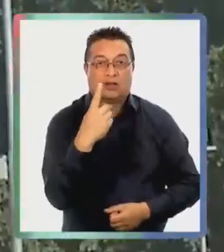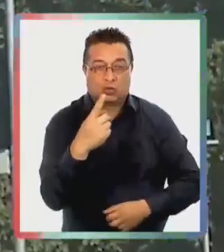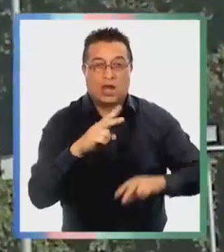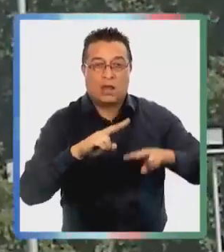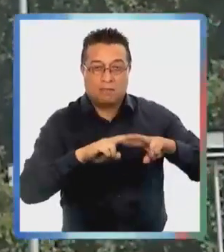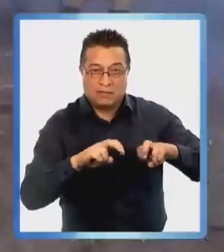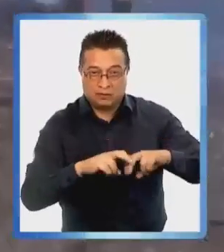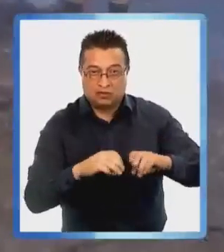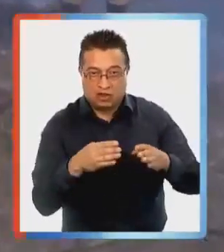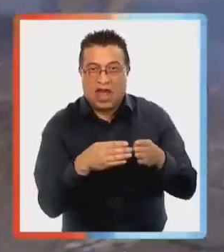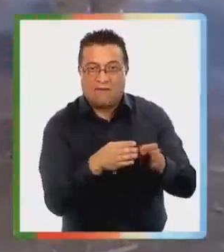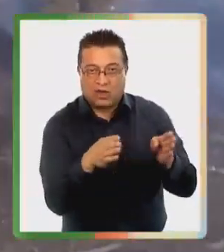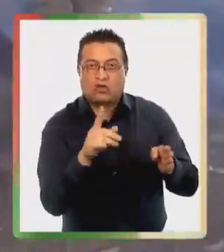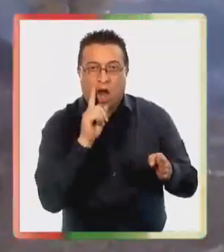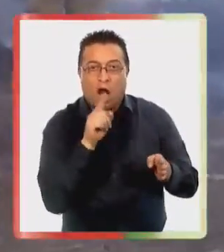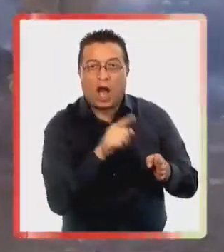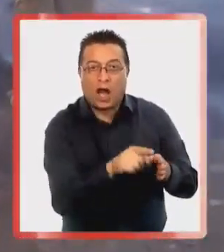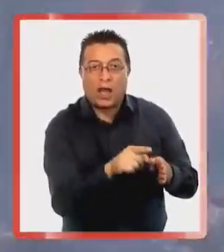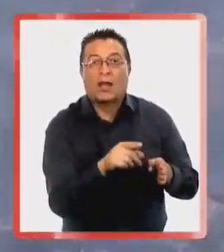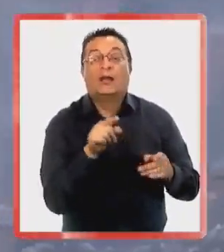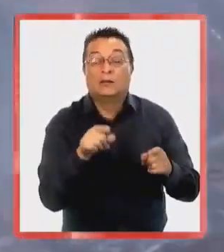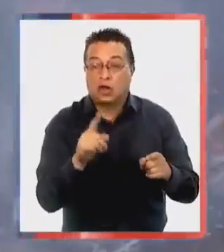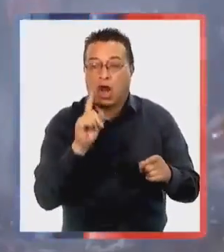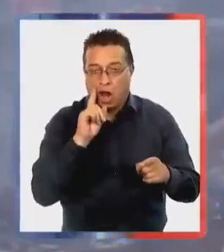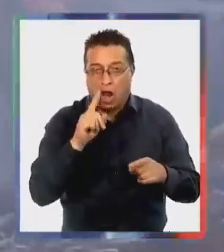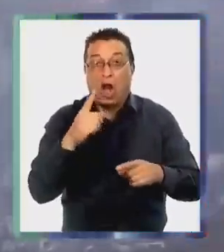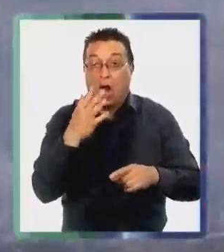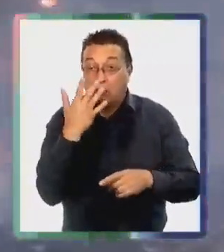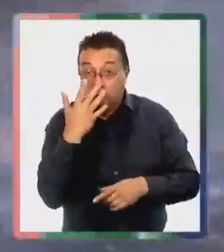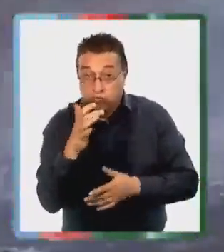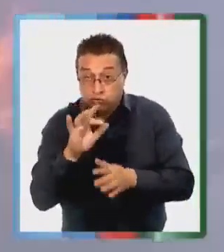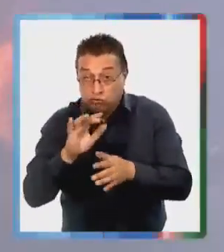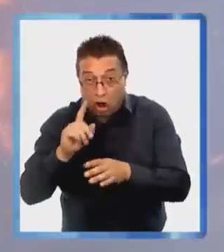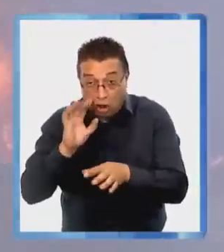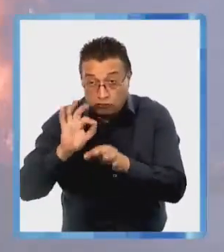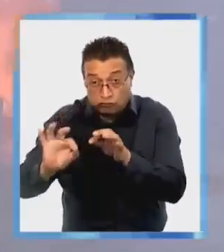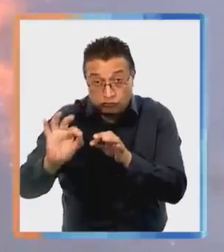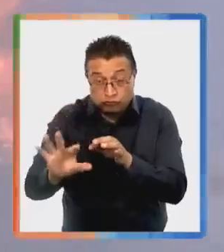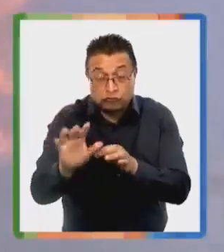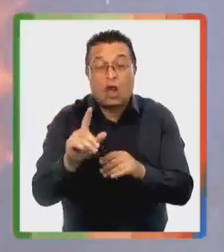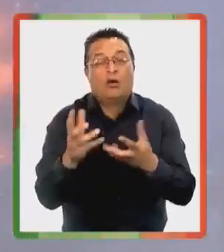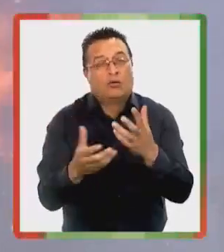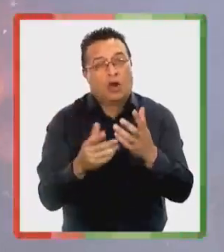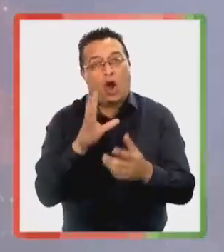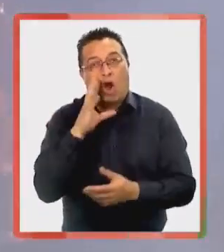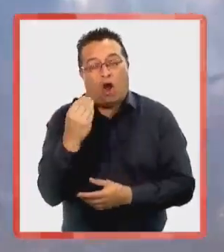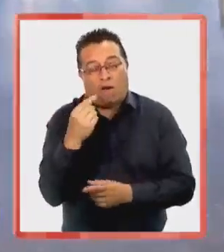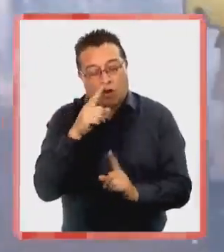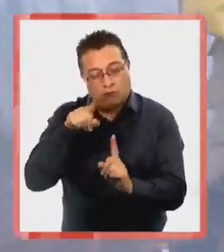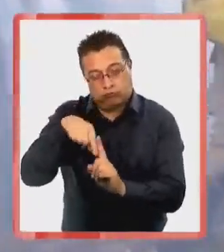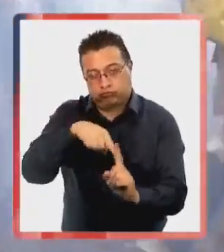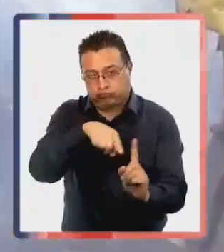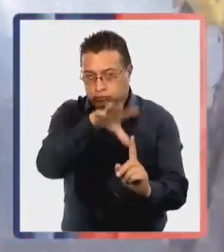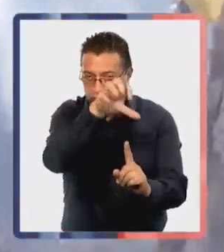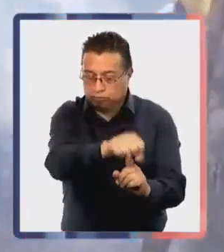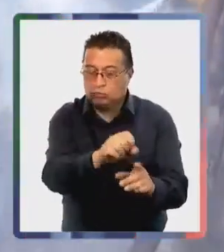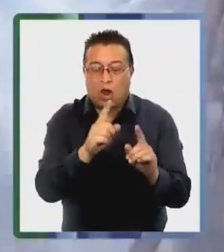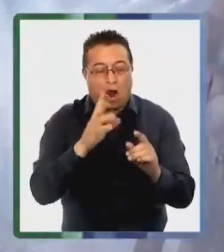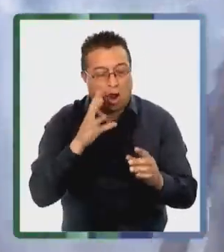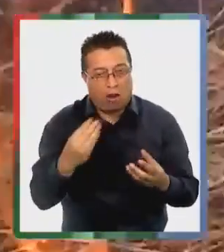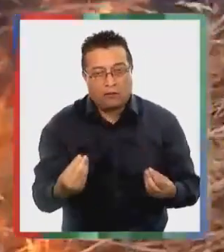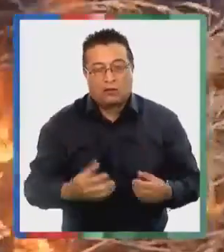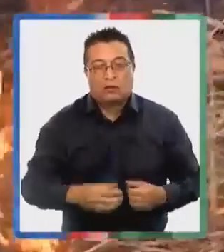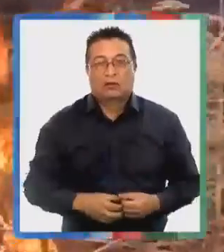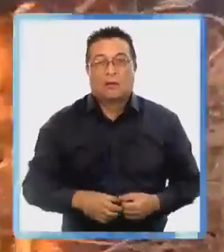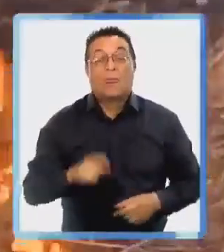investigaciones abiertas y, por tanto, si hay intencionalidad en los incendios, por supuesto que se va a perseguir esa intencionalidad. Porque